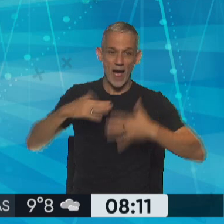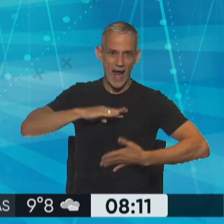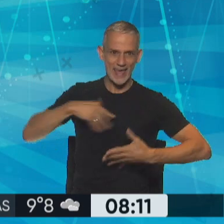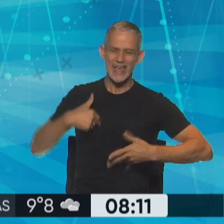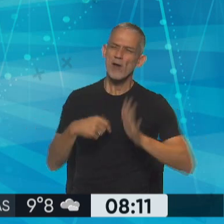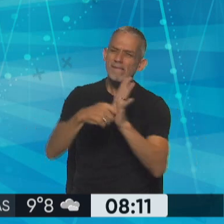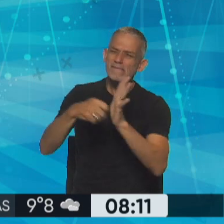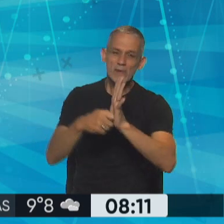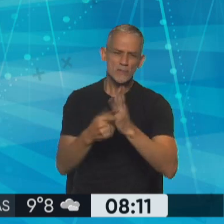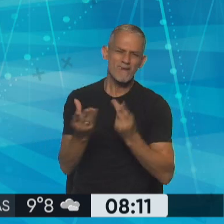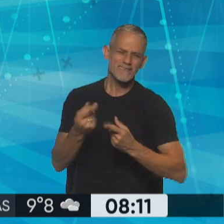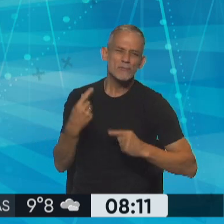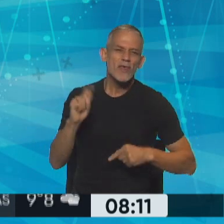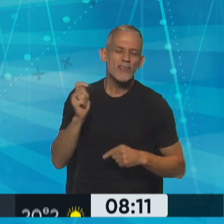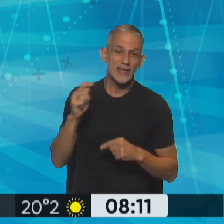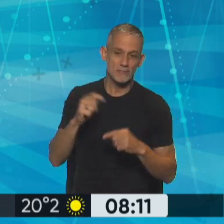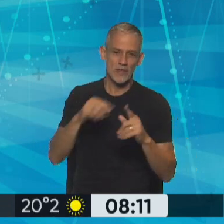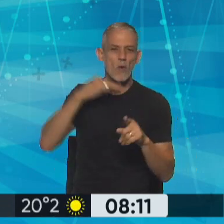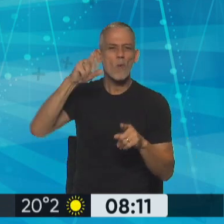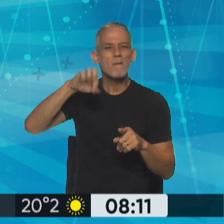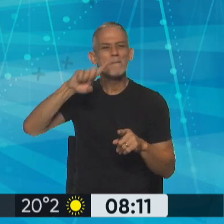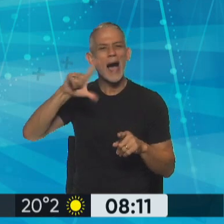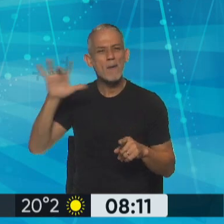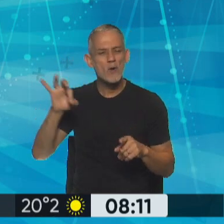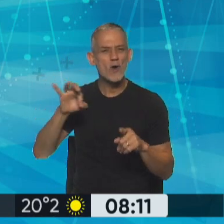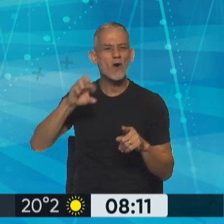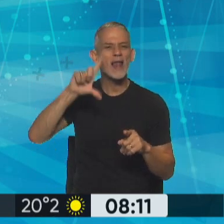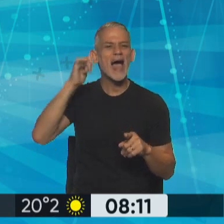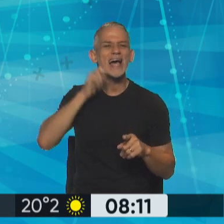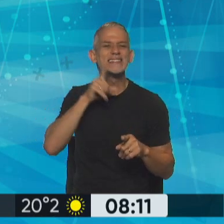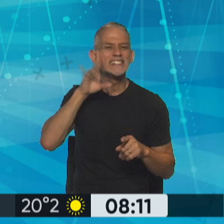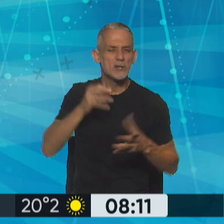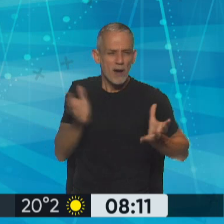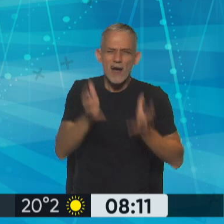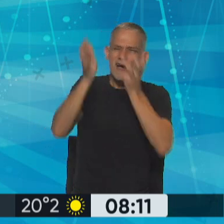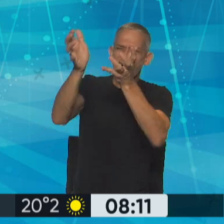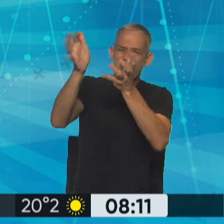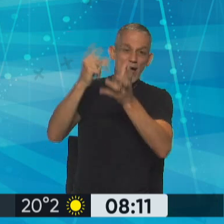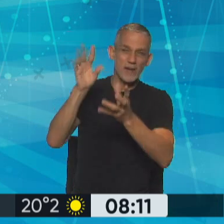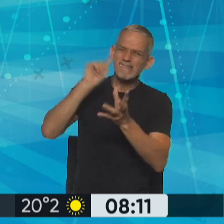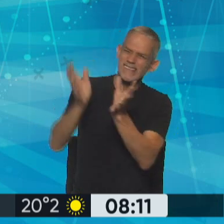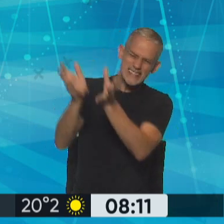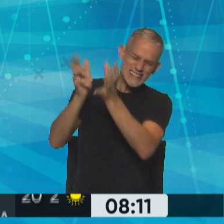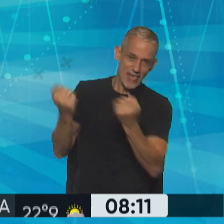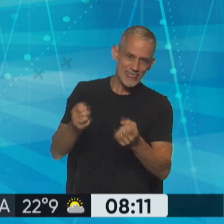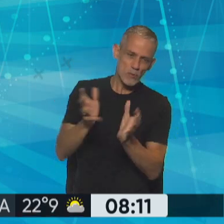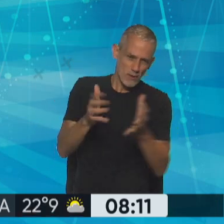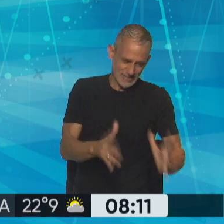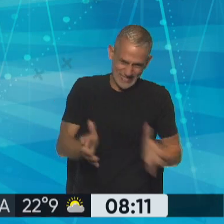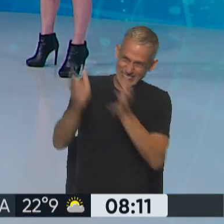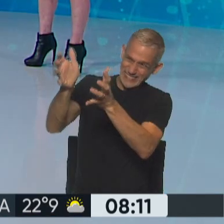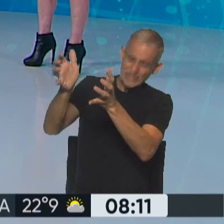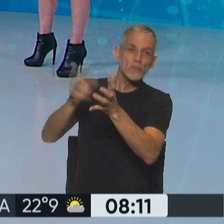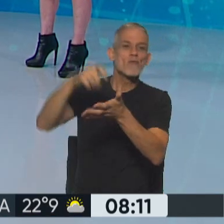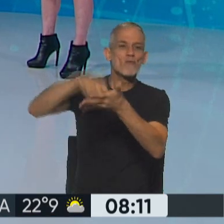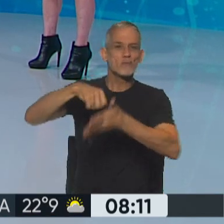y gracias a la ayuda justamente de Juan Pablo lagastino que lo alzó para que lo escuchara el dibu finalmente